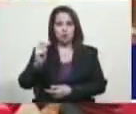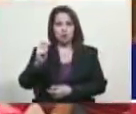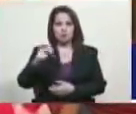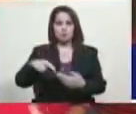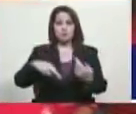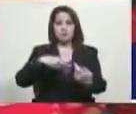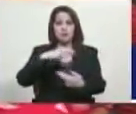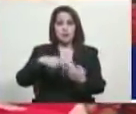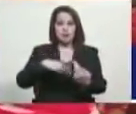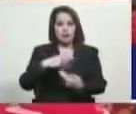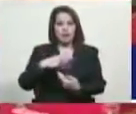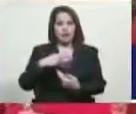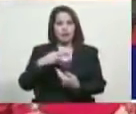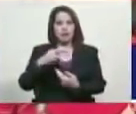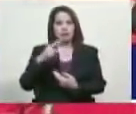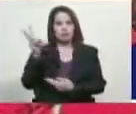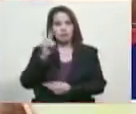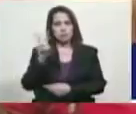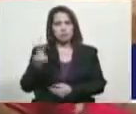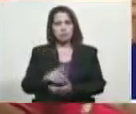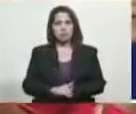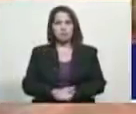República Bolivariana de Venezuela.